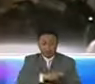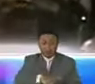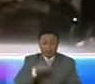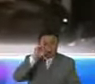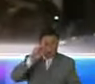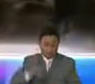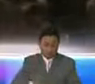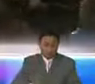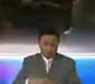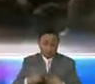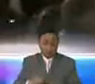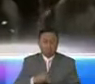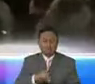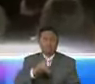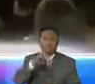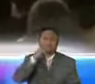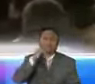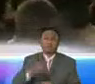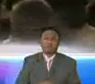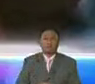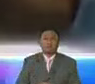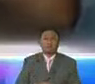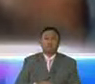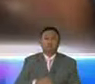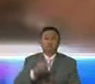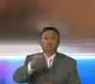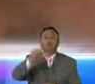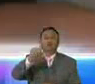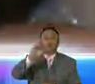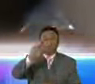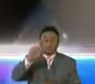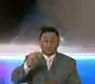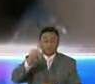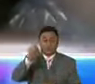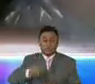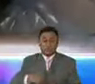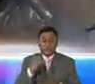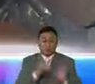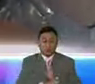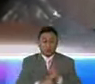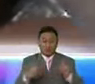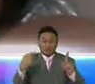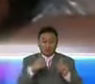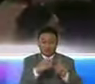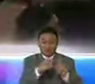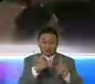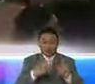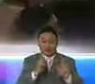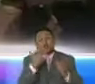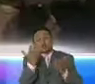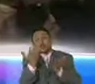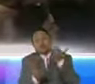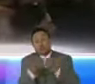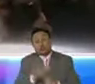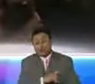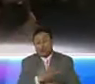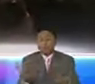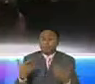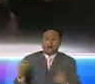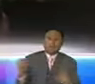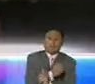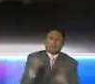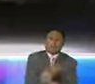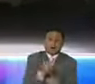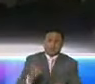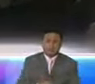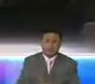Nacional Electoral en el último proceso, en las que, según los denunciantes, Pérez supuestamente promovía la violencia.